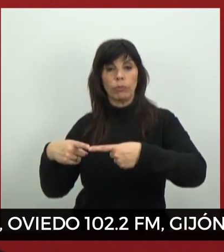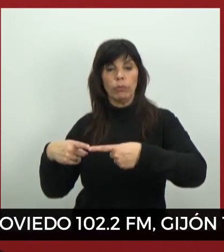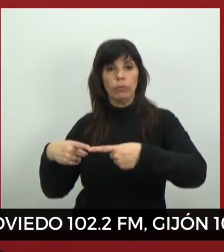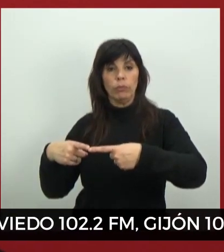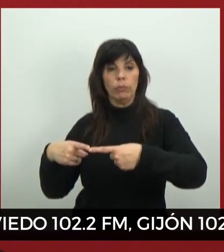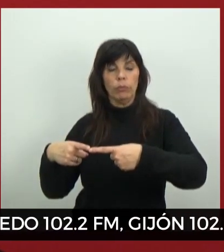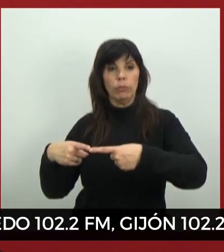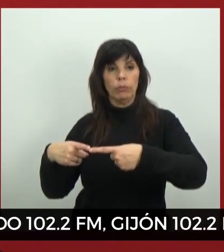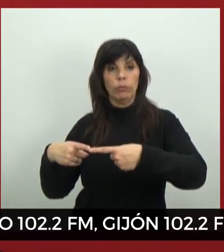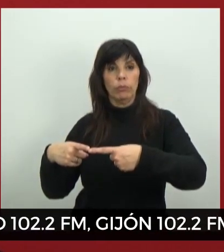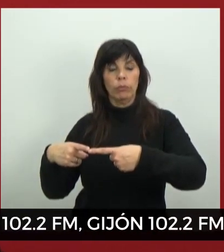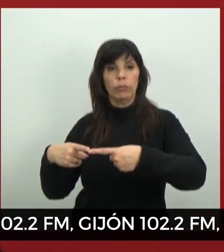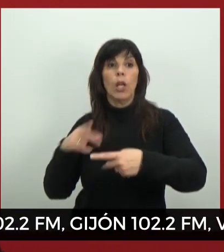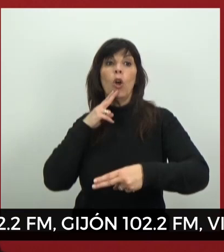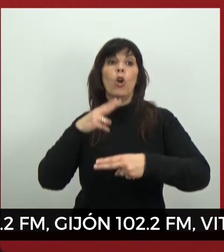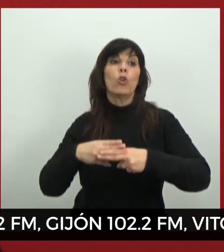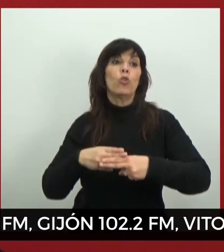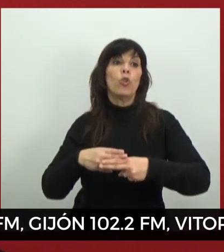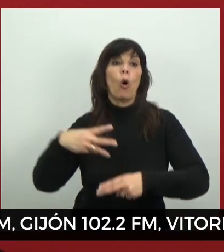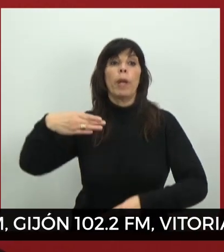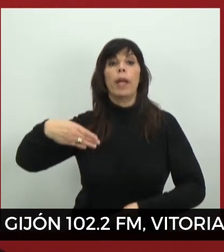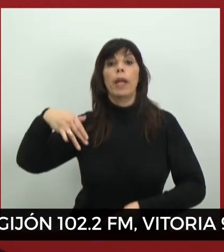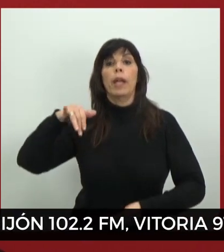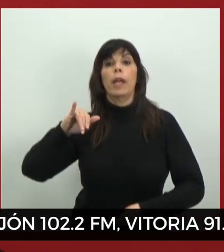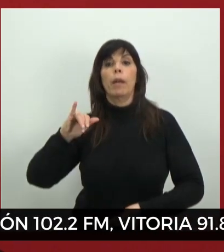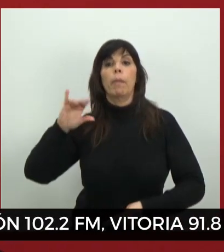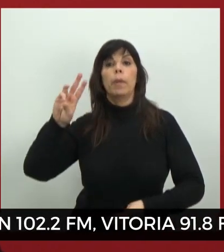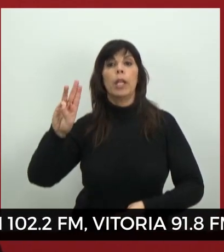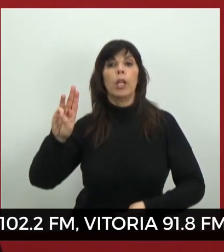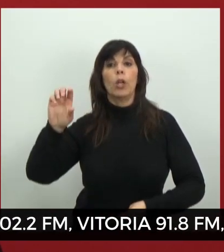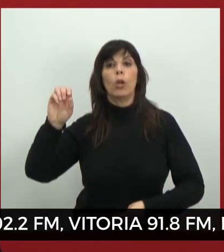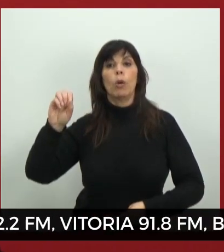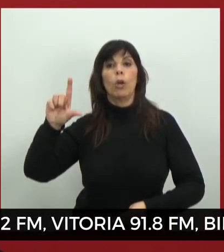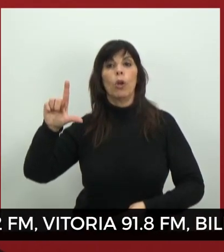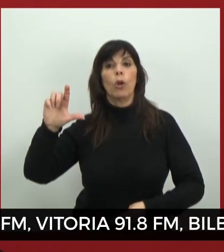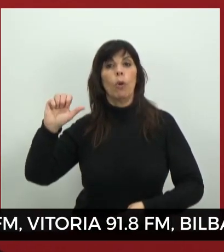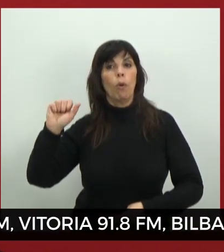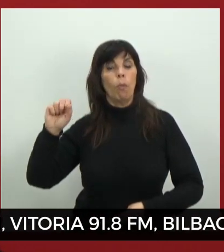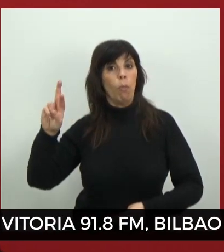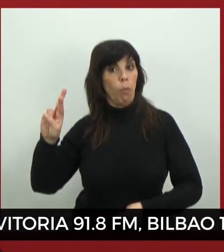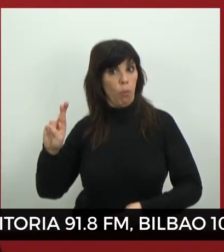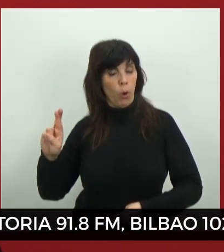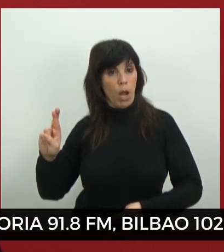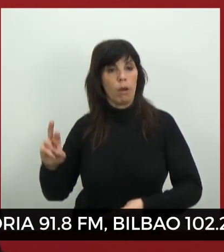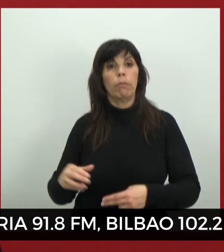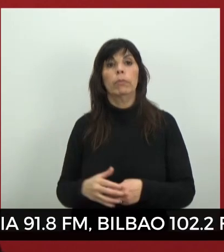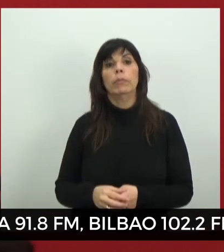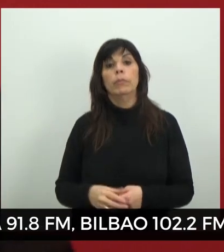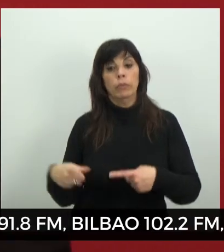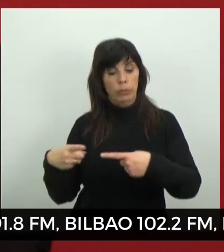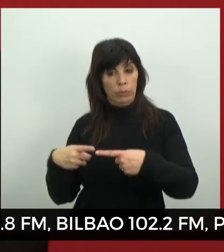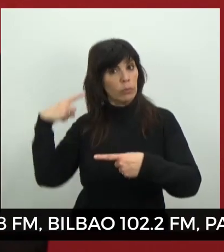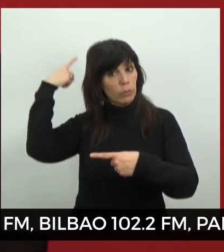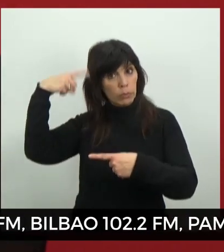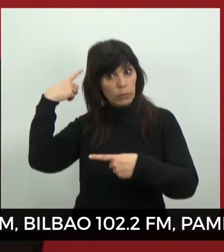en la medicina le llaman bipolar, estos eran tri y cuatro polar, por no decirte quinto polar,